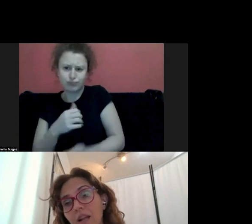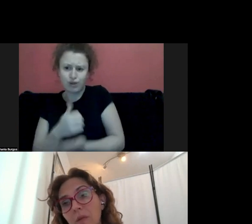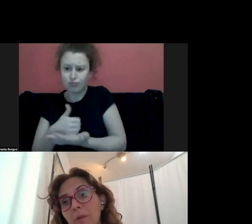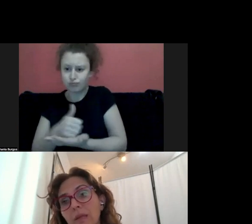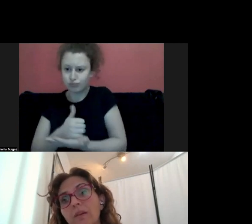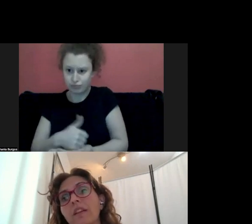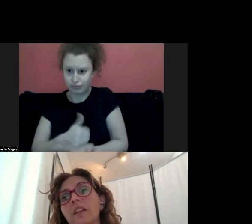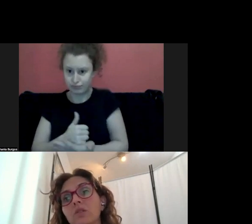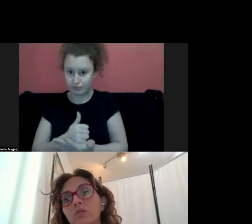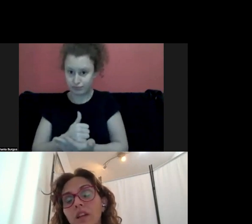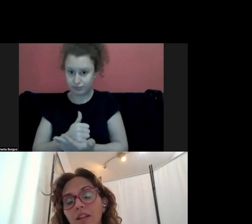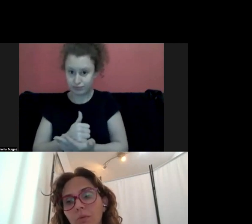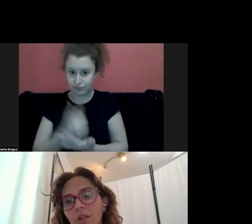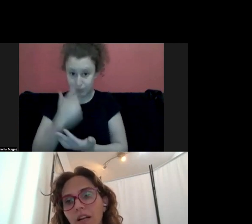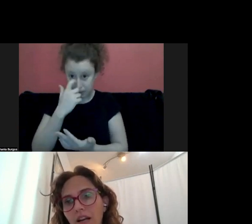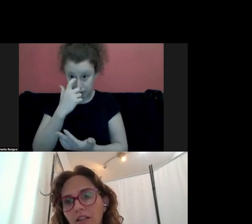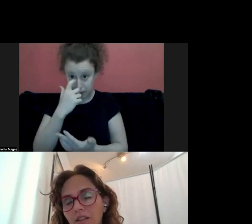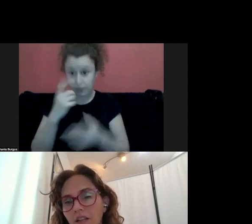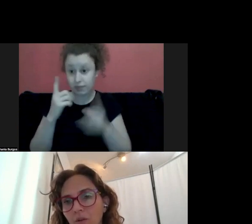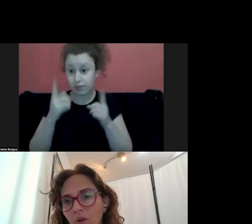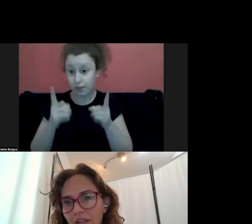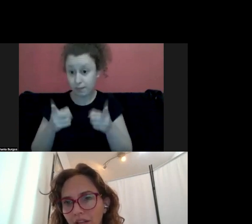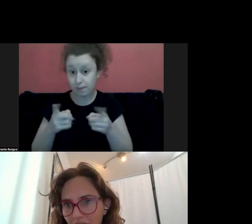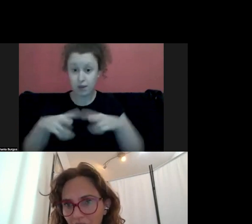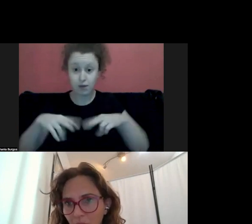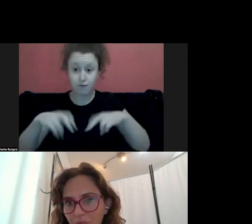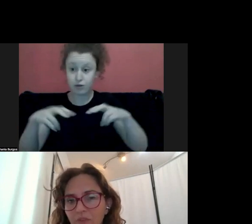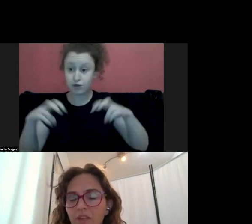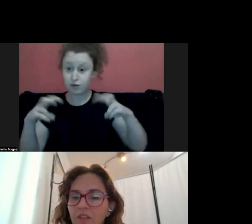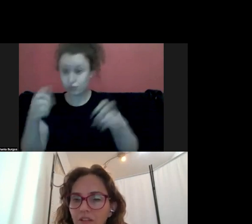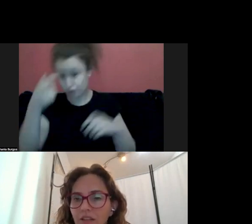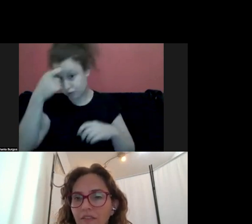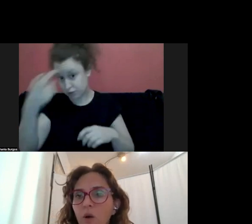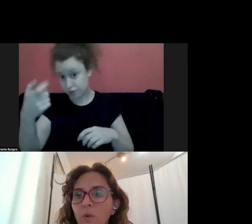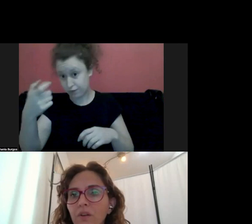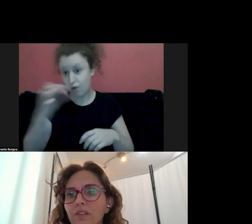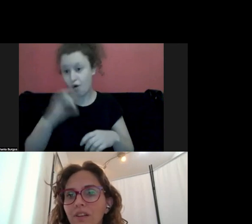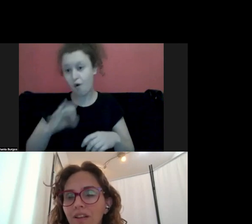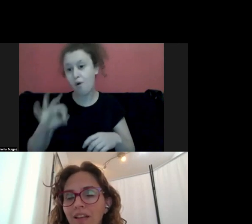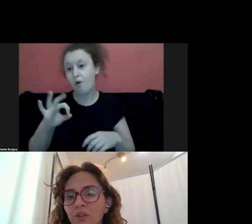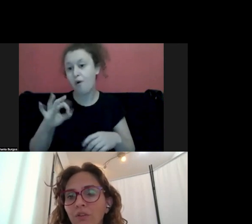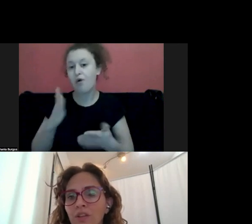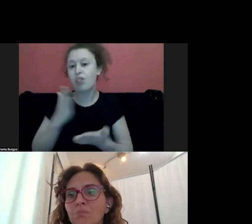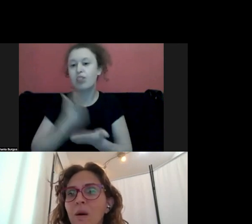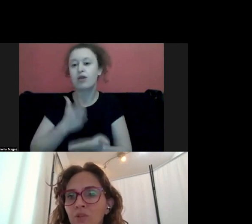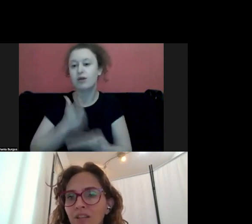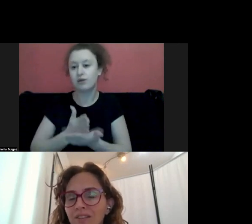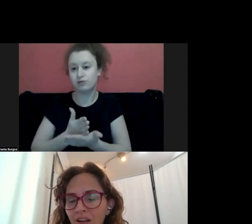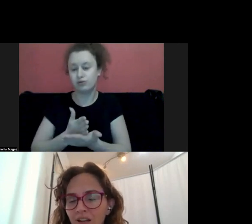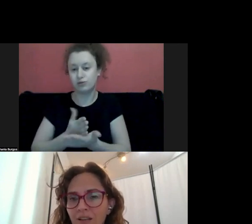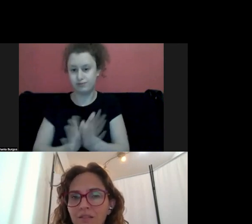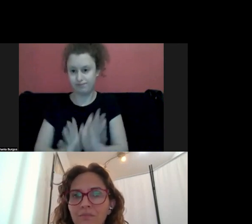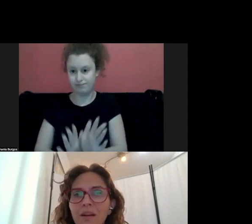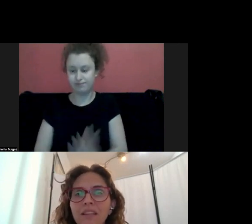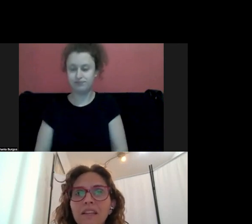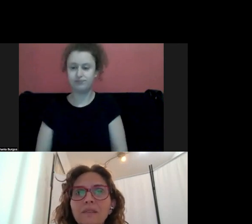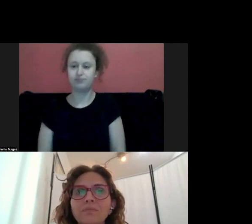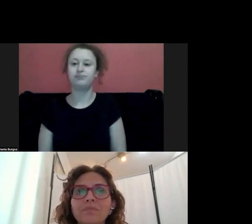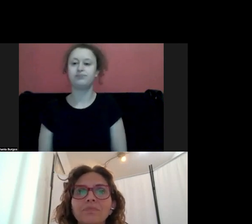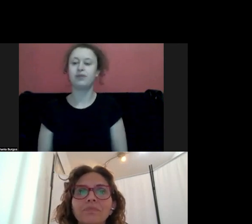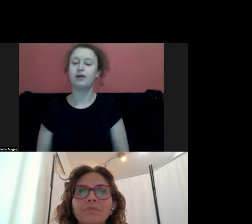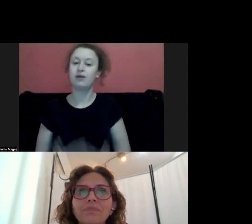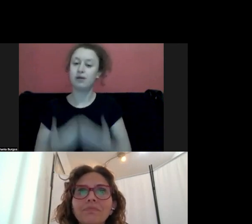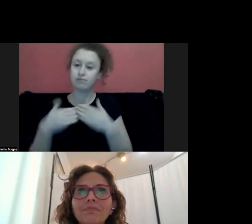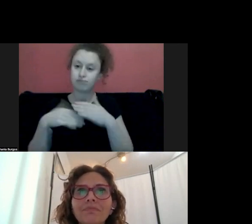y de la perspectiva de derechos que hay que aplicar en cualquier caso. ¿De acuerdo? Entonces, vamos a entrar en materia.